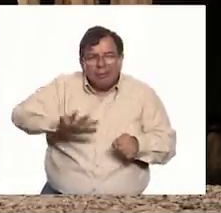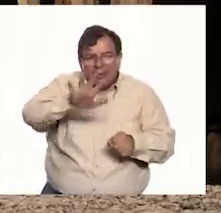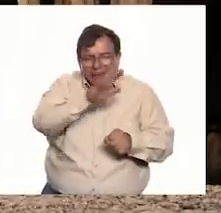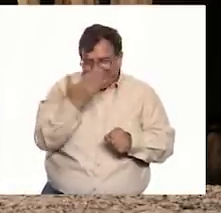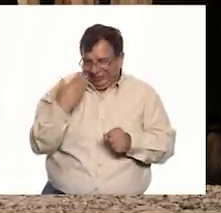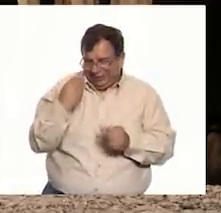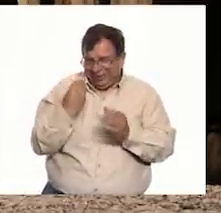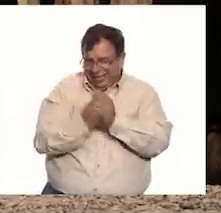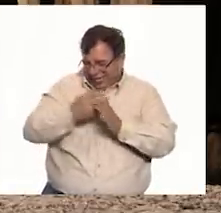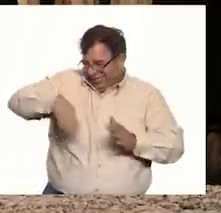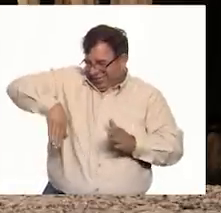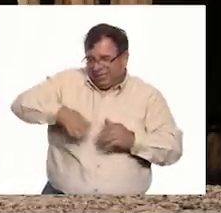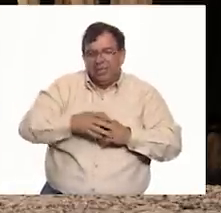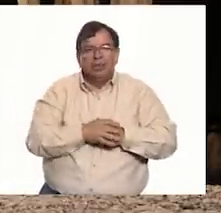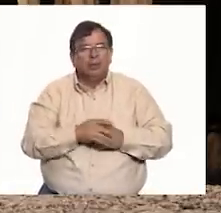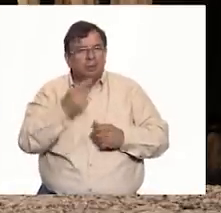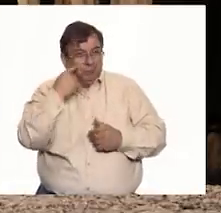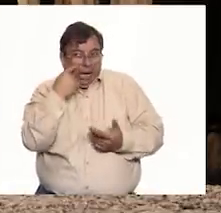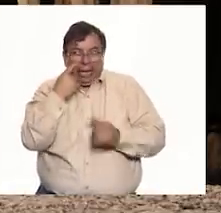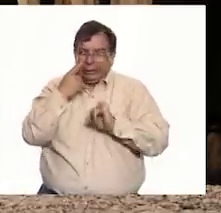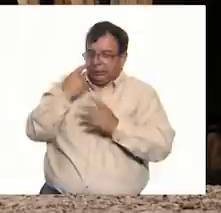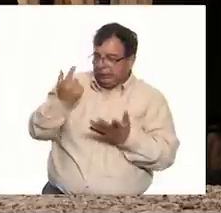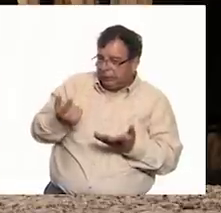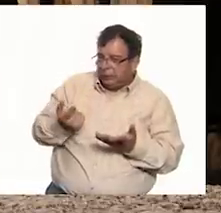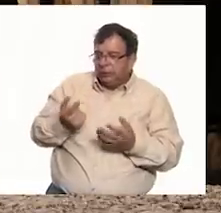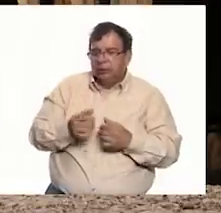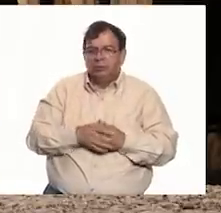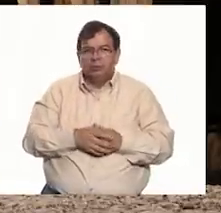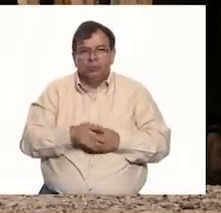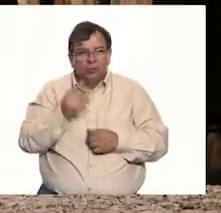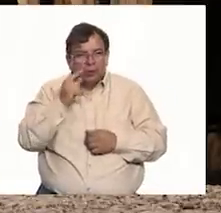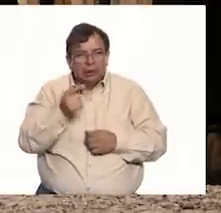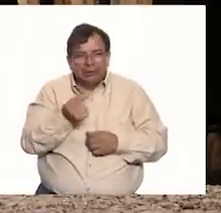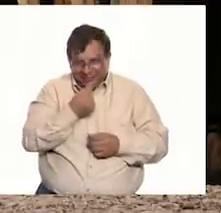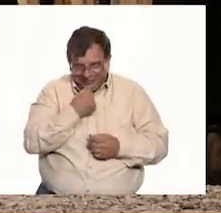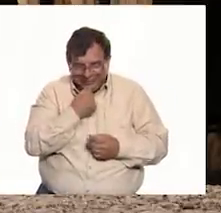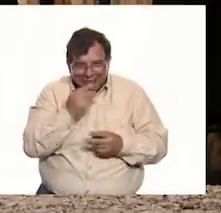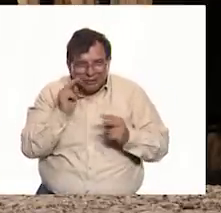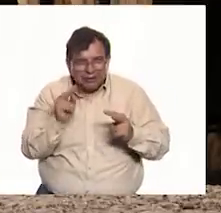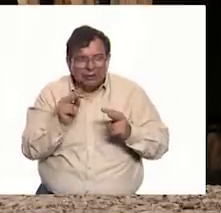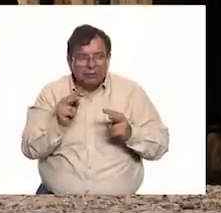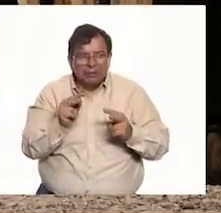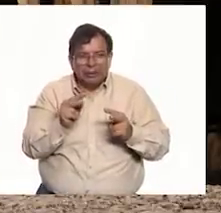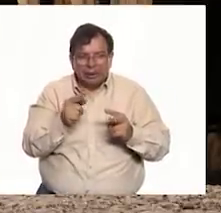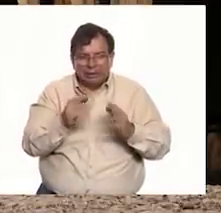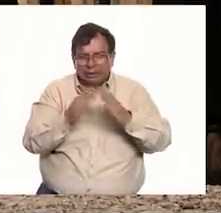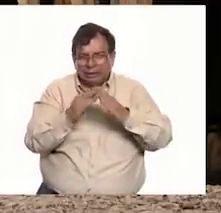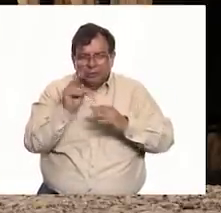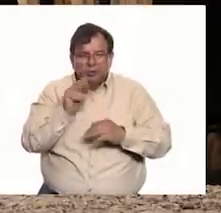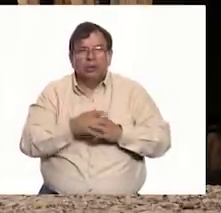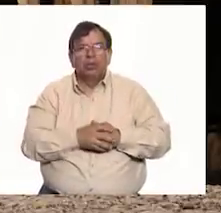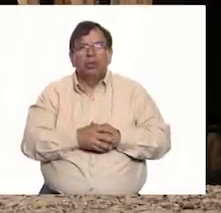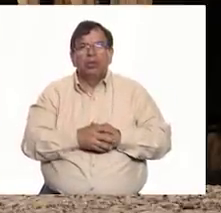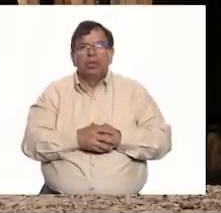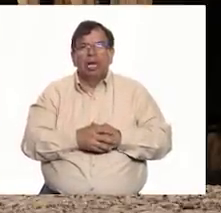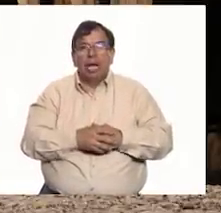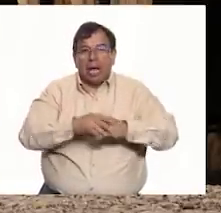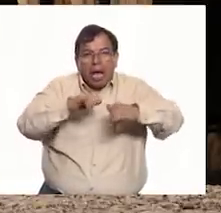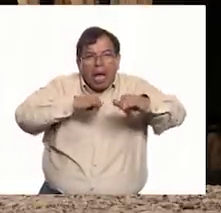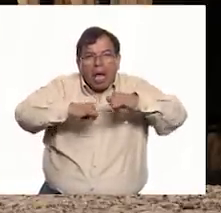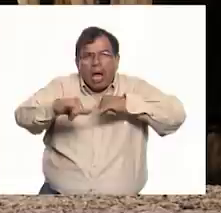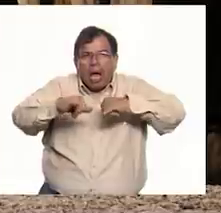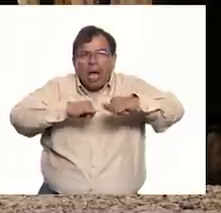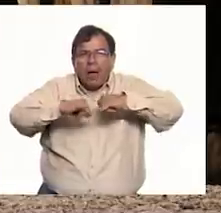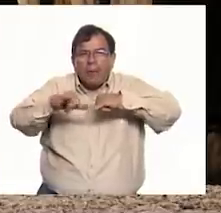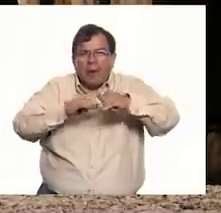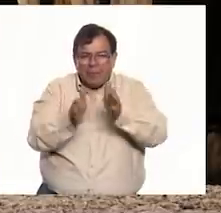Larisa? Claro que sí. Como vimos y pueden constatar los niños que nos acompañan desde casa, con los mapas del Atlas